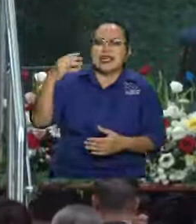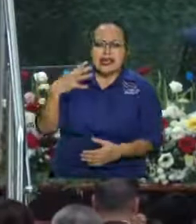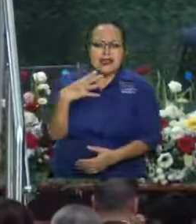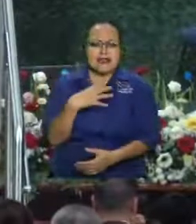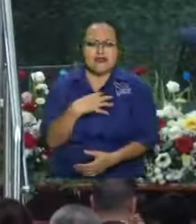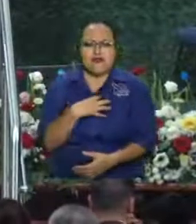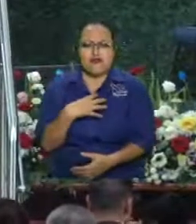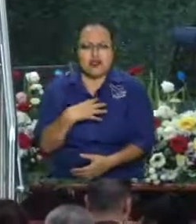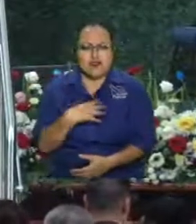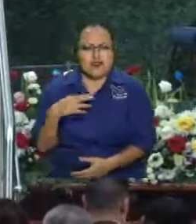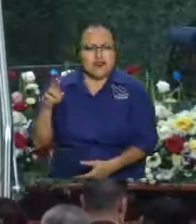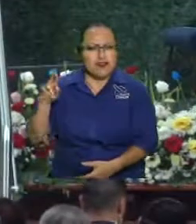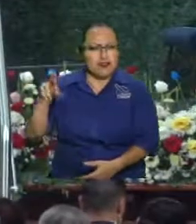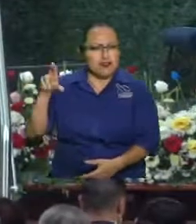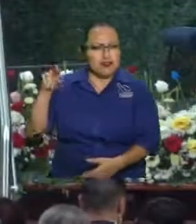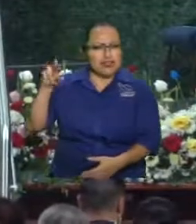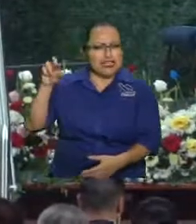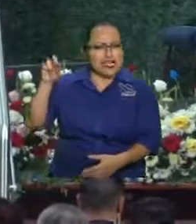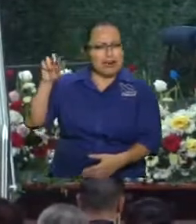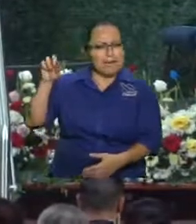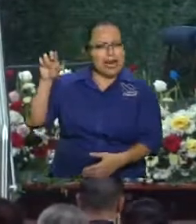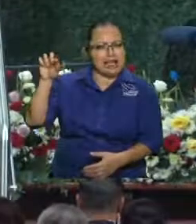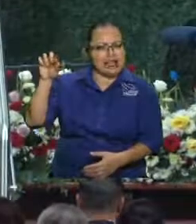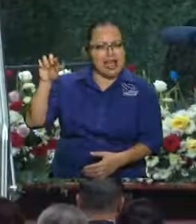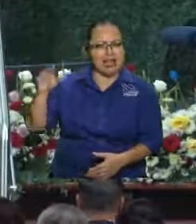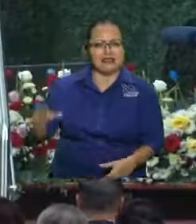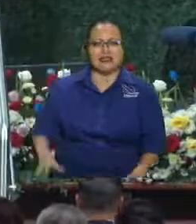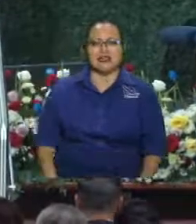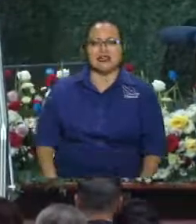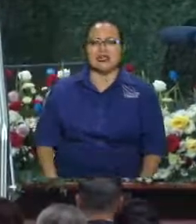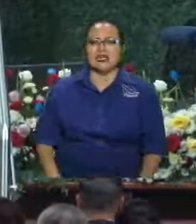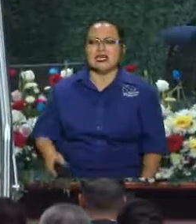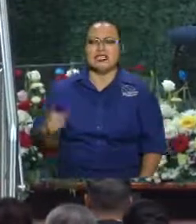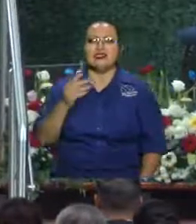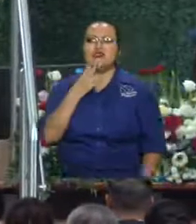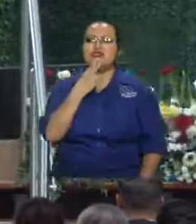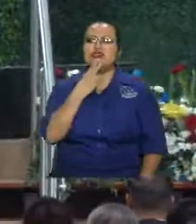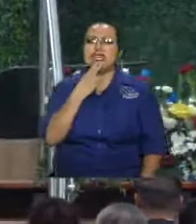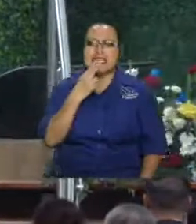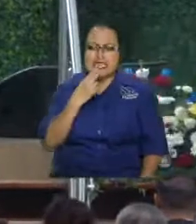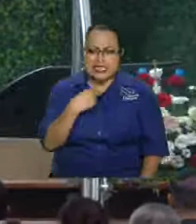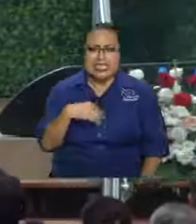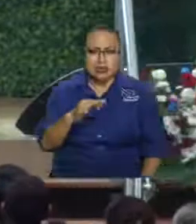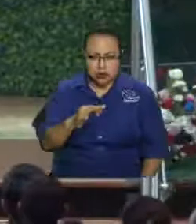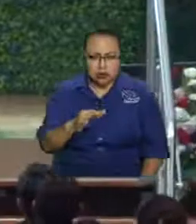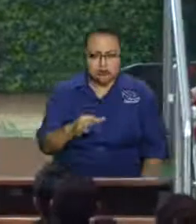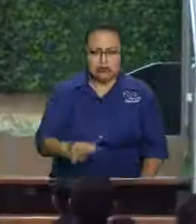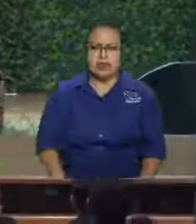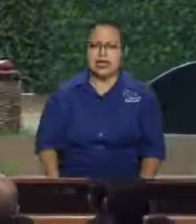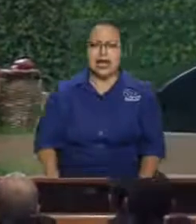Porque Dios es el dueño del oro y la plata. Y tienen millones de hijos, y dentro de los hijos hay unos que son pobres, pero